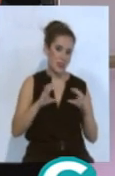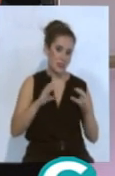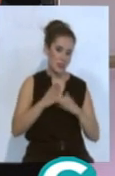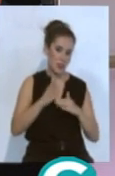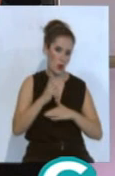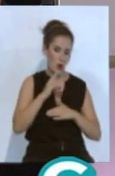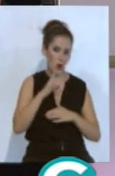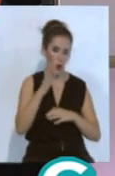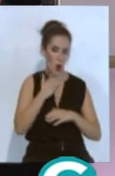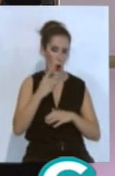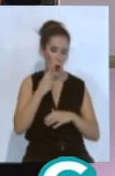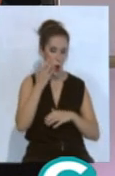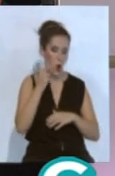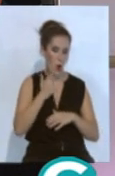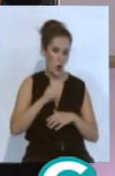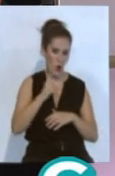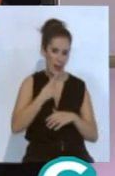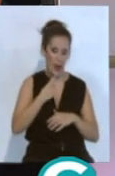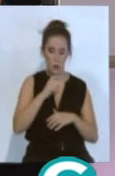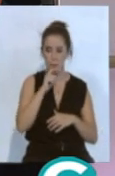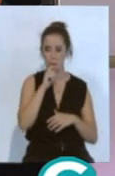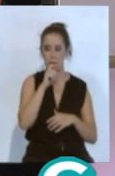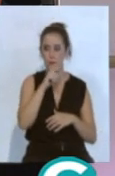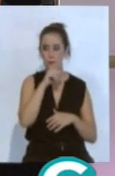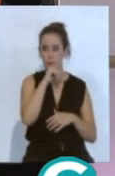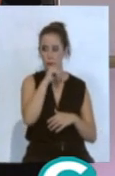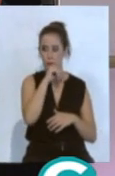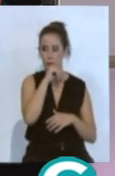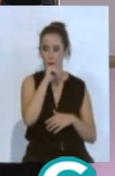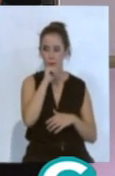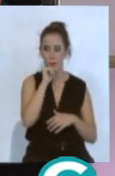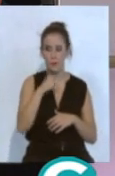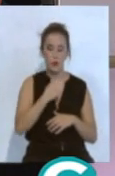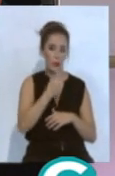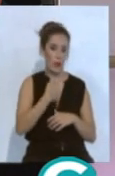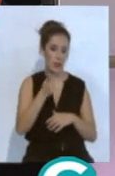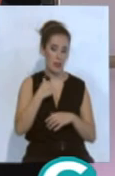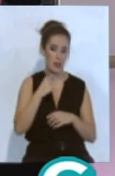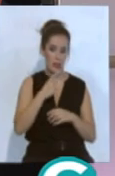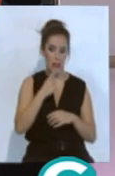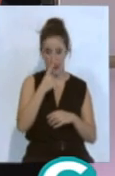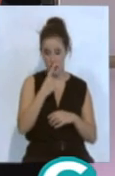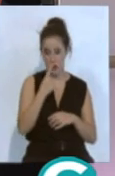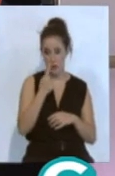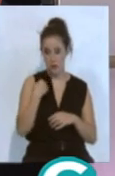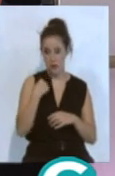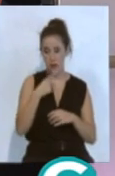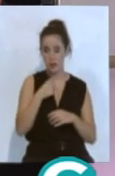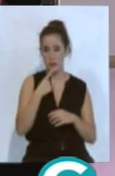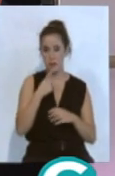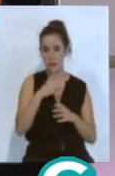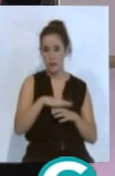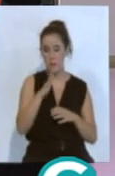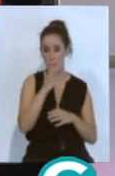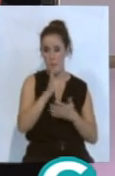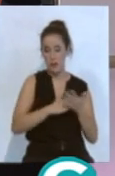cantarle al Falla, si no le cantáis. Y yo se lo dije a ellos y a ellos les gustó mucho el paso doble que le dedicó a mi hermana el año 2 de Cádiz Norte. Que